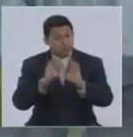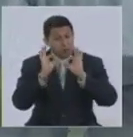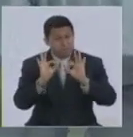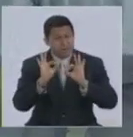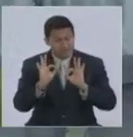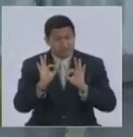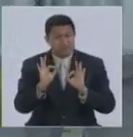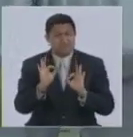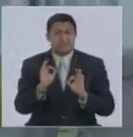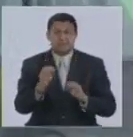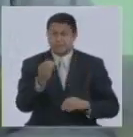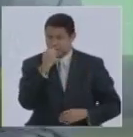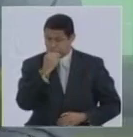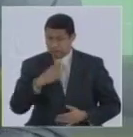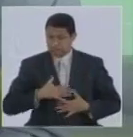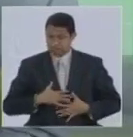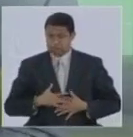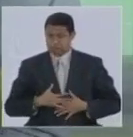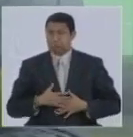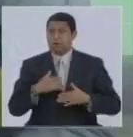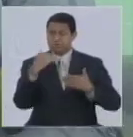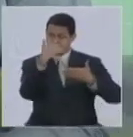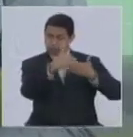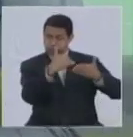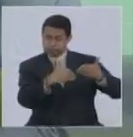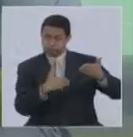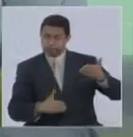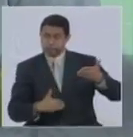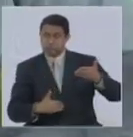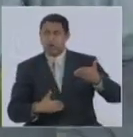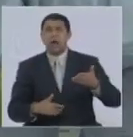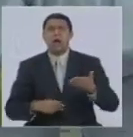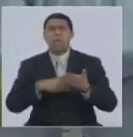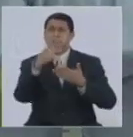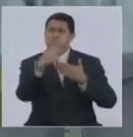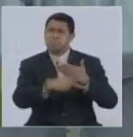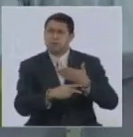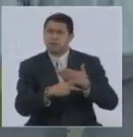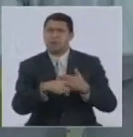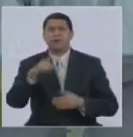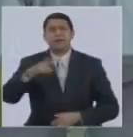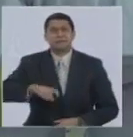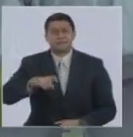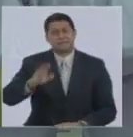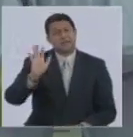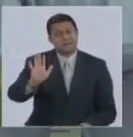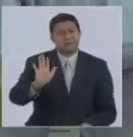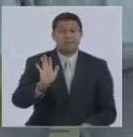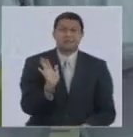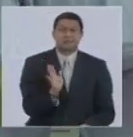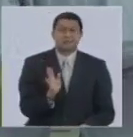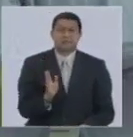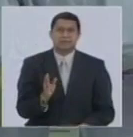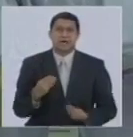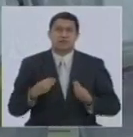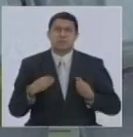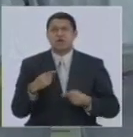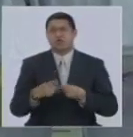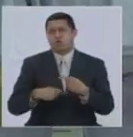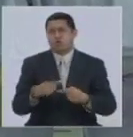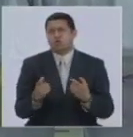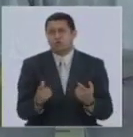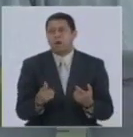verdad... le establezca un plan nutricional acorde a sus necesidades y a su día, para